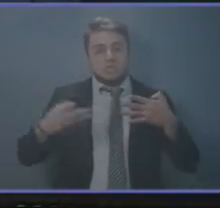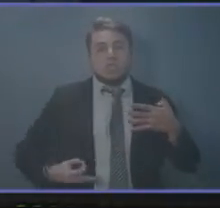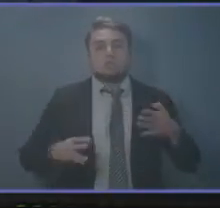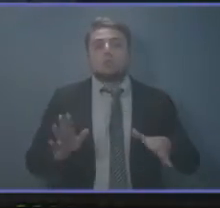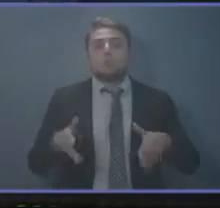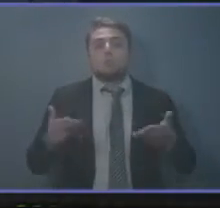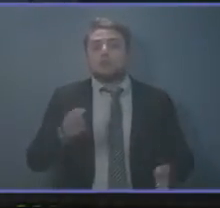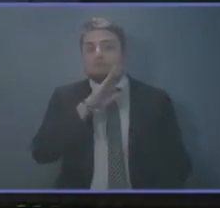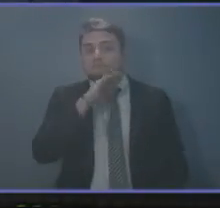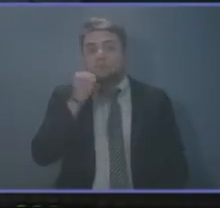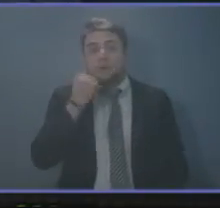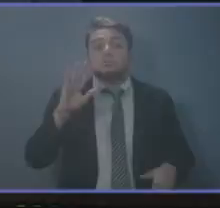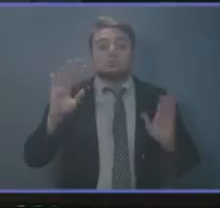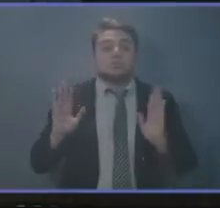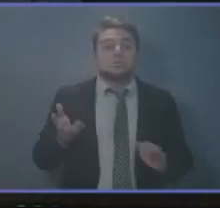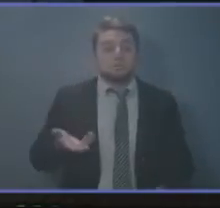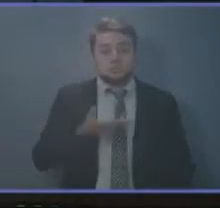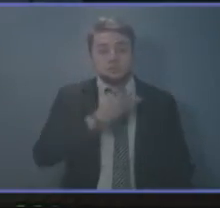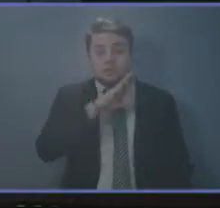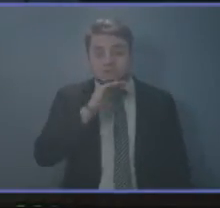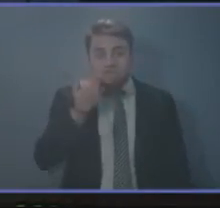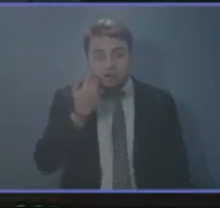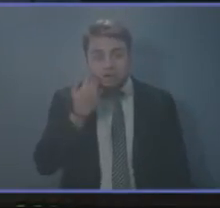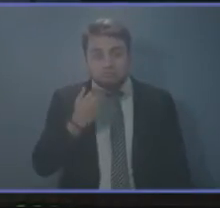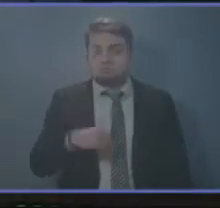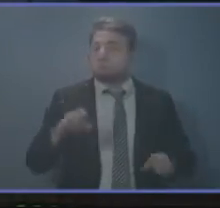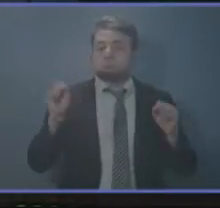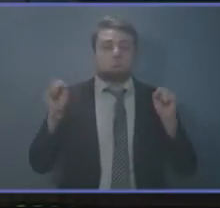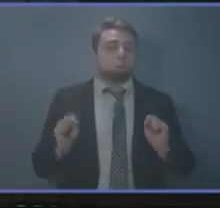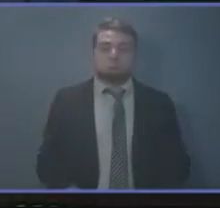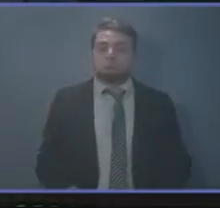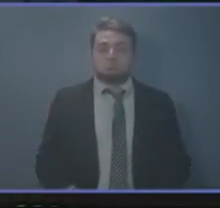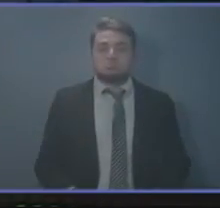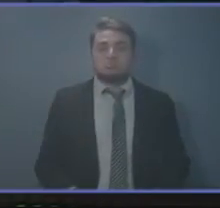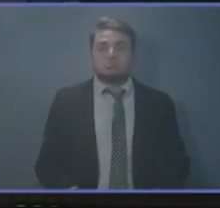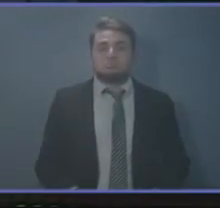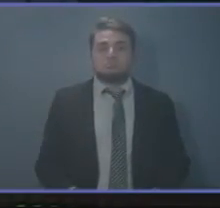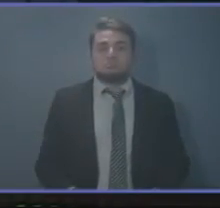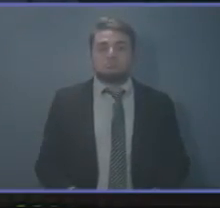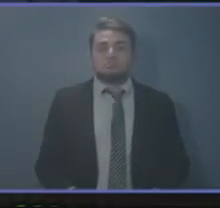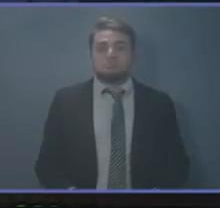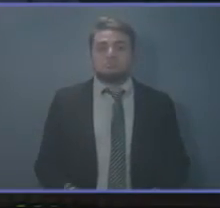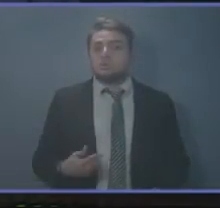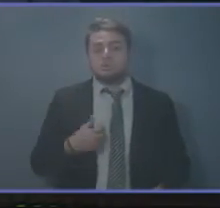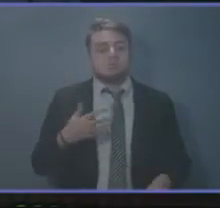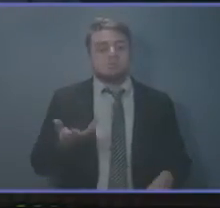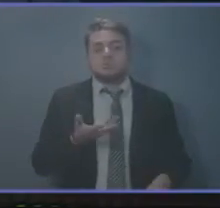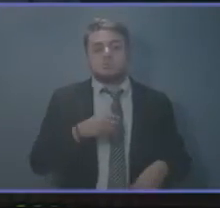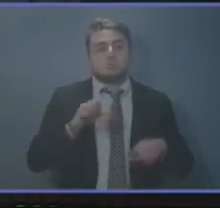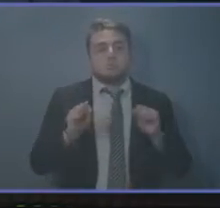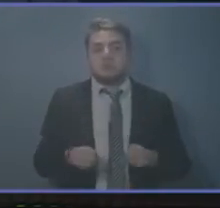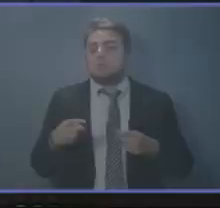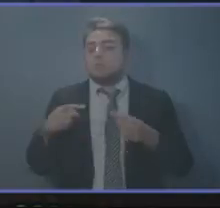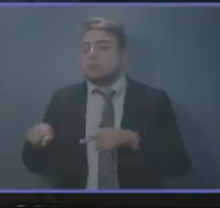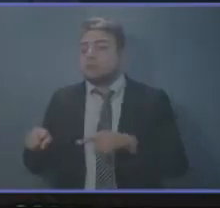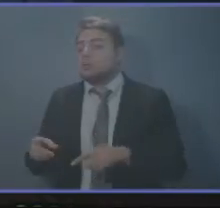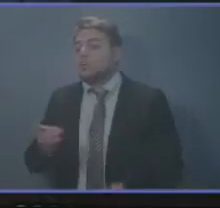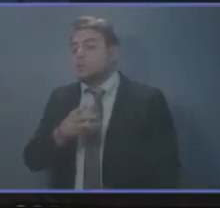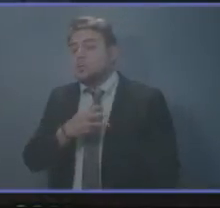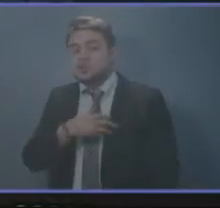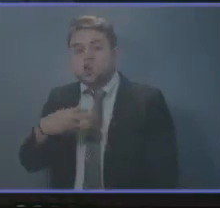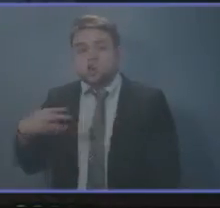Cuando estamos enfermos no podemos tener la opción de poder recurrir a una consulta y recibir